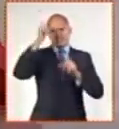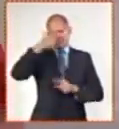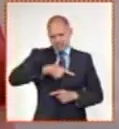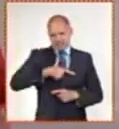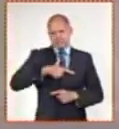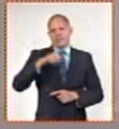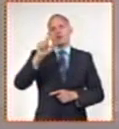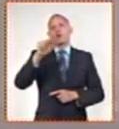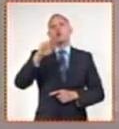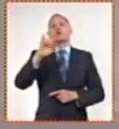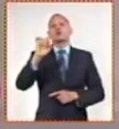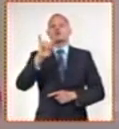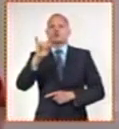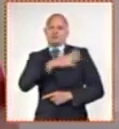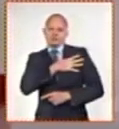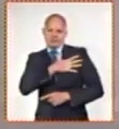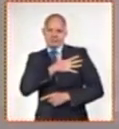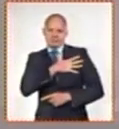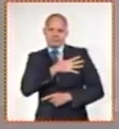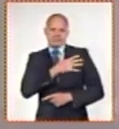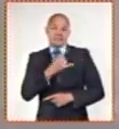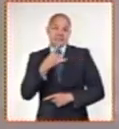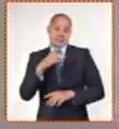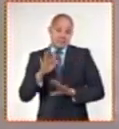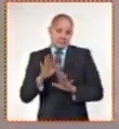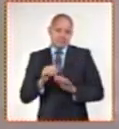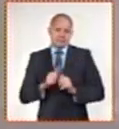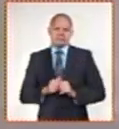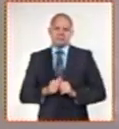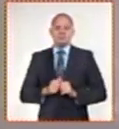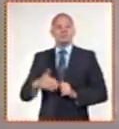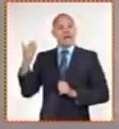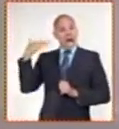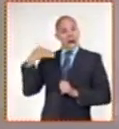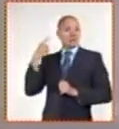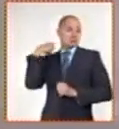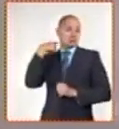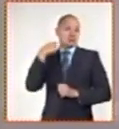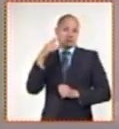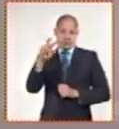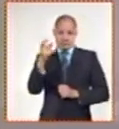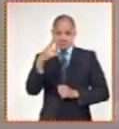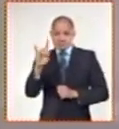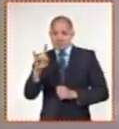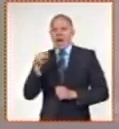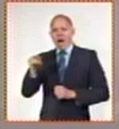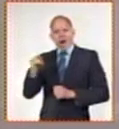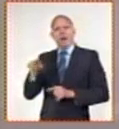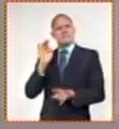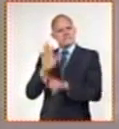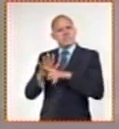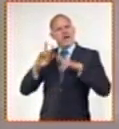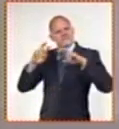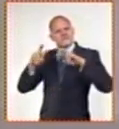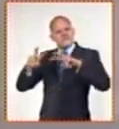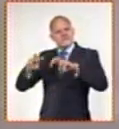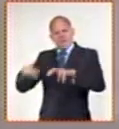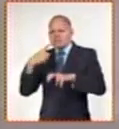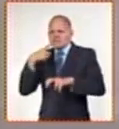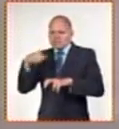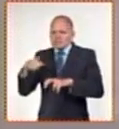investigaron en su momento, dijeron que no había prueba. Lo que ha ocurrido entonces a través de estos años es